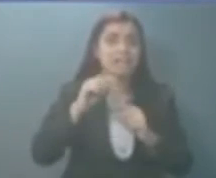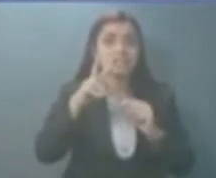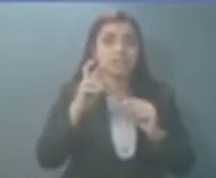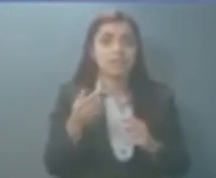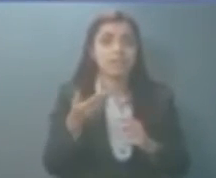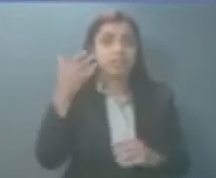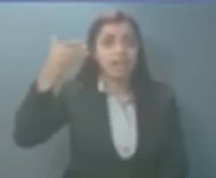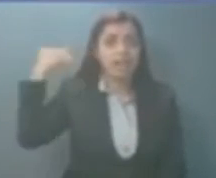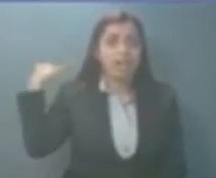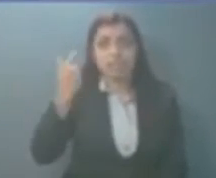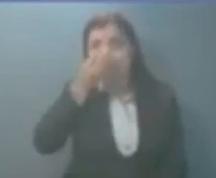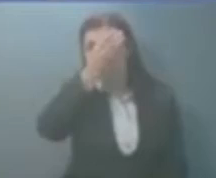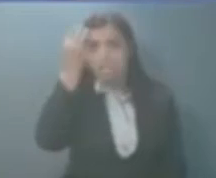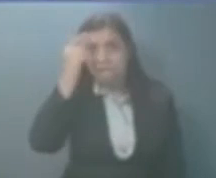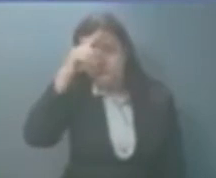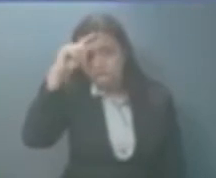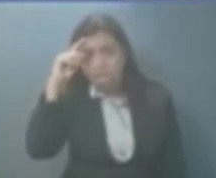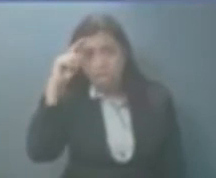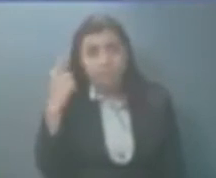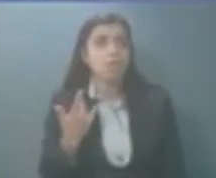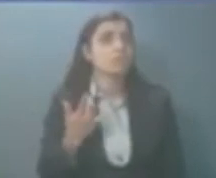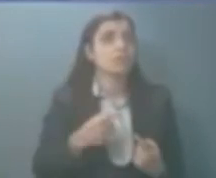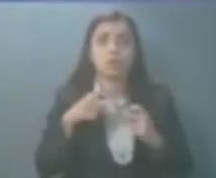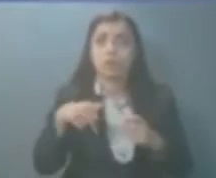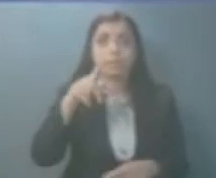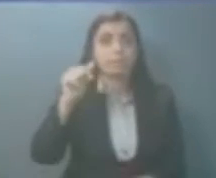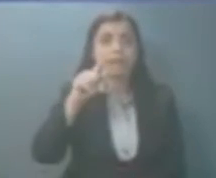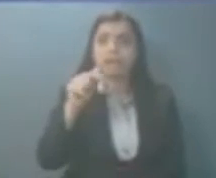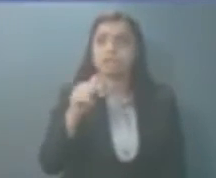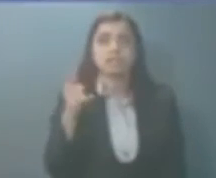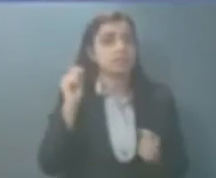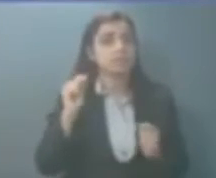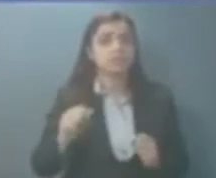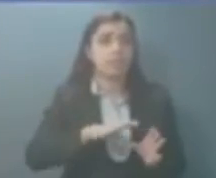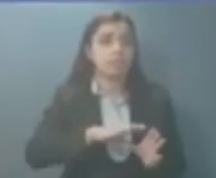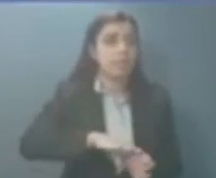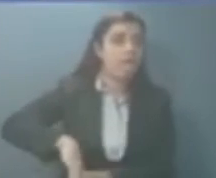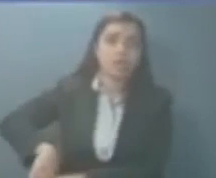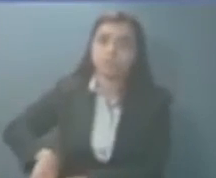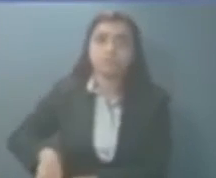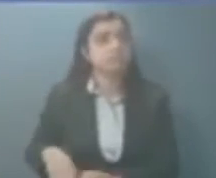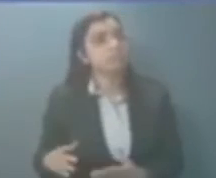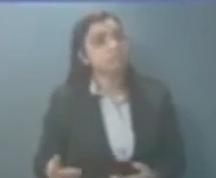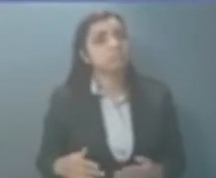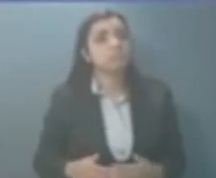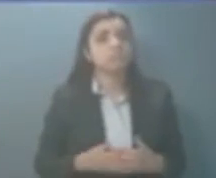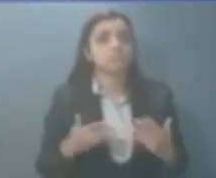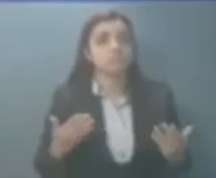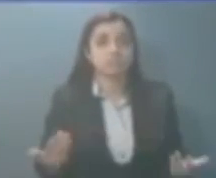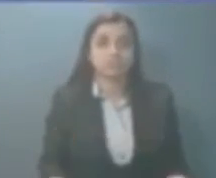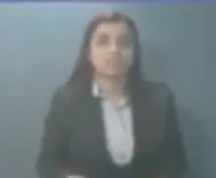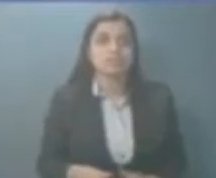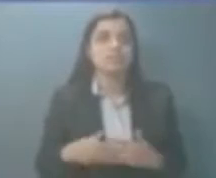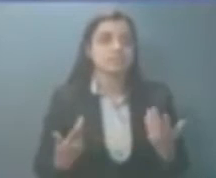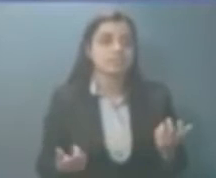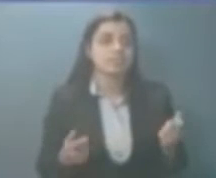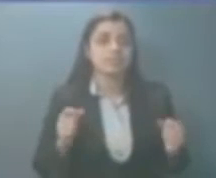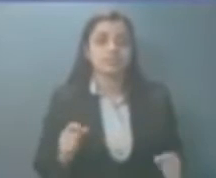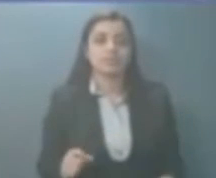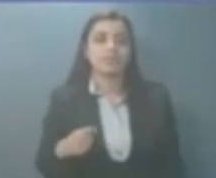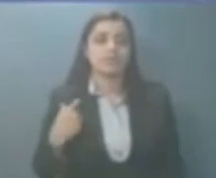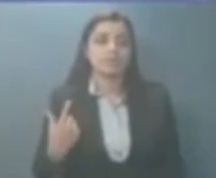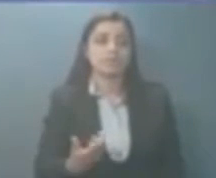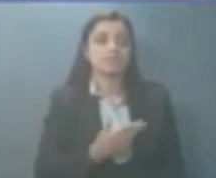haberse graduado y no tienen una plaza. No los podemos hacer a un lado. Ahí será también el papel que va a jugar